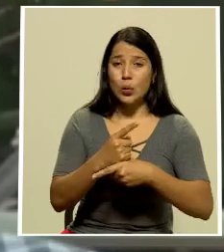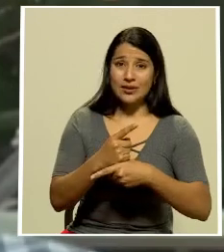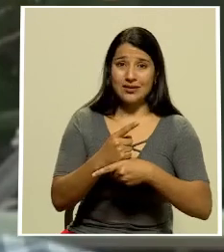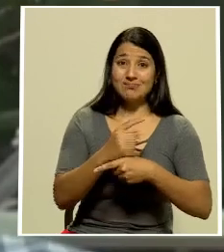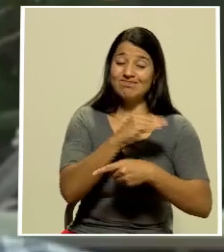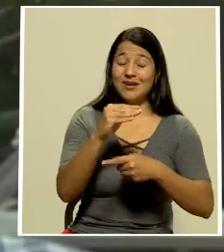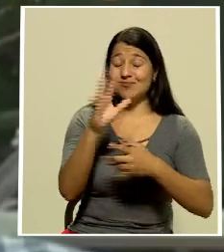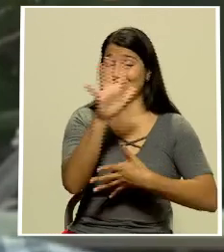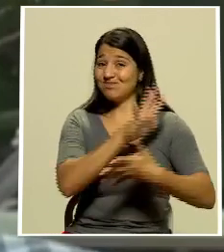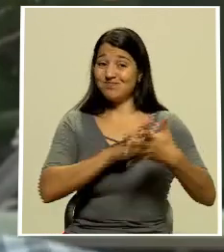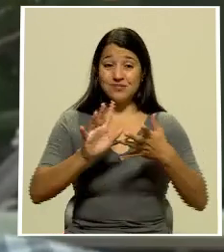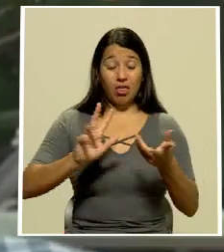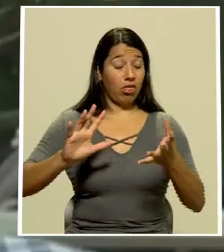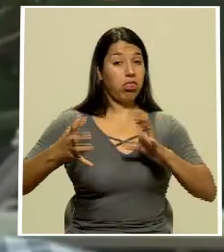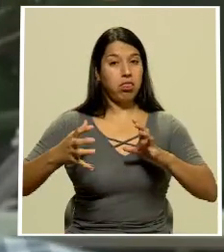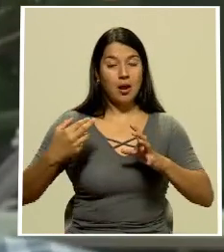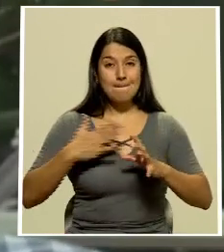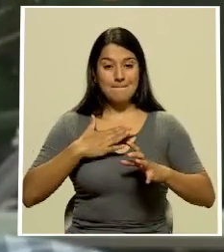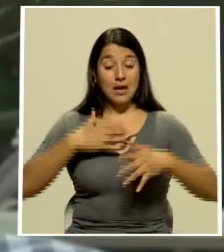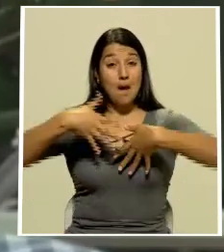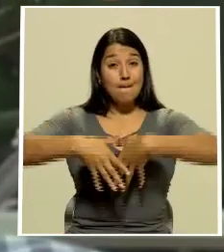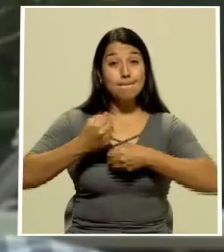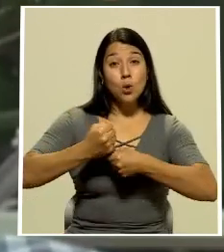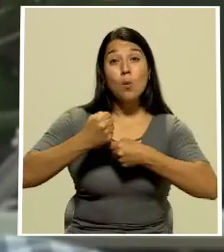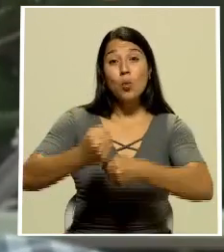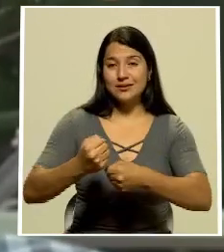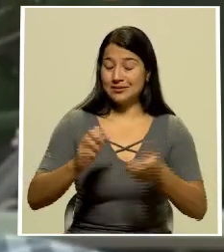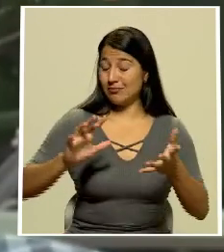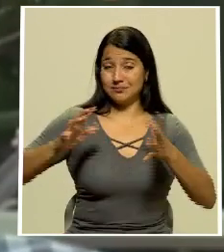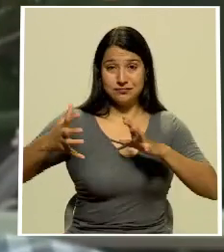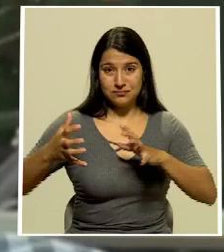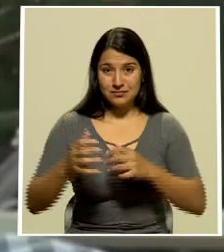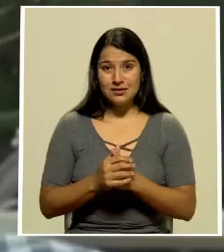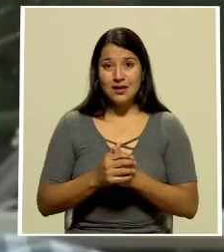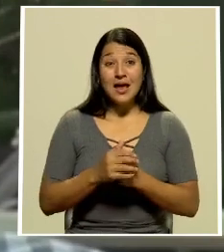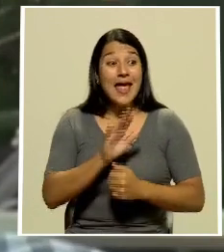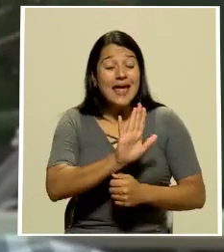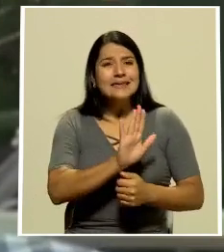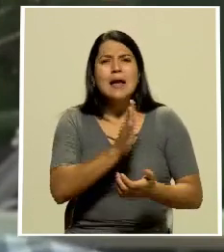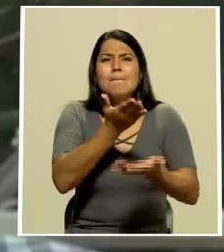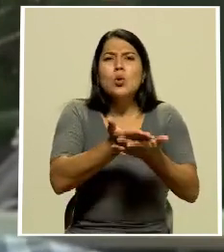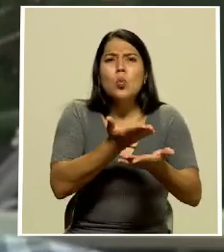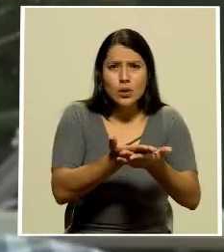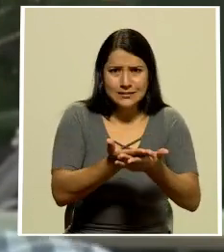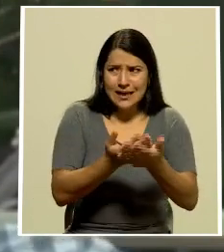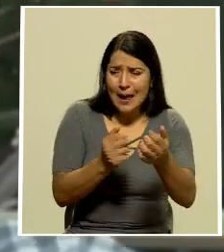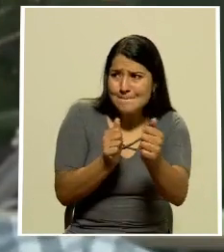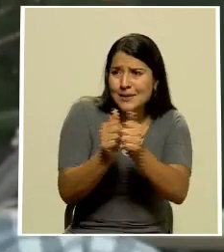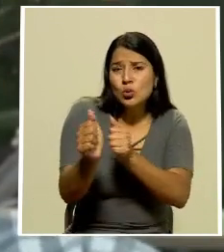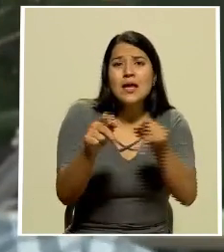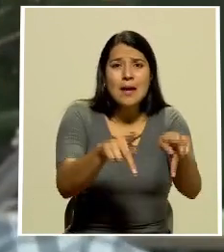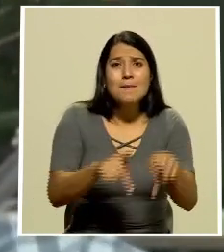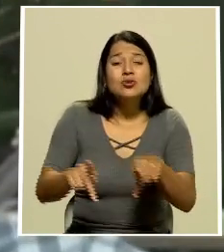convoqué. Protesta que obtuvo el apoyo casi unánime de la población en cuanto